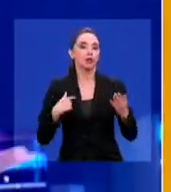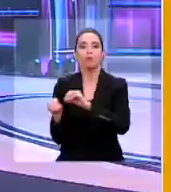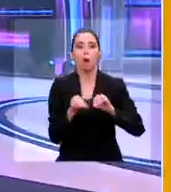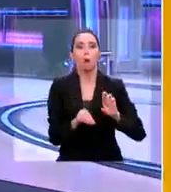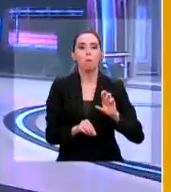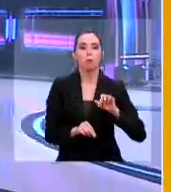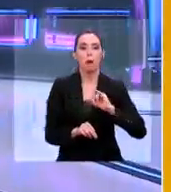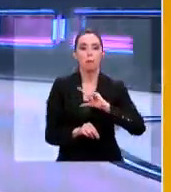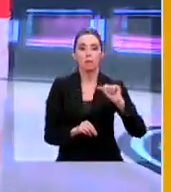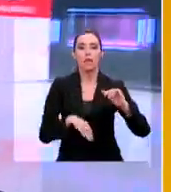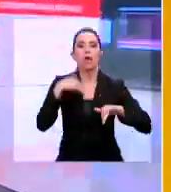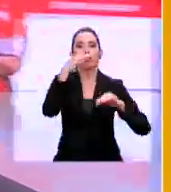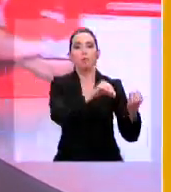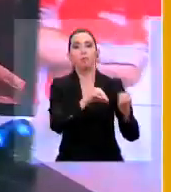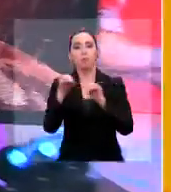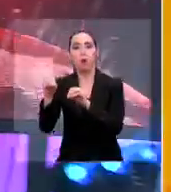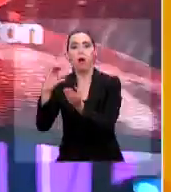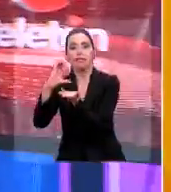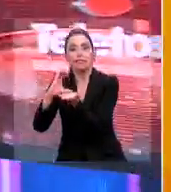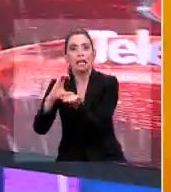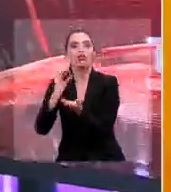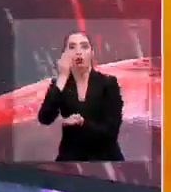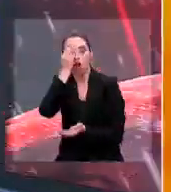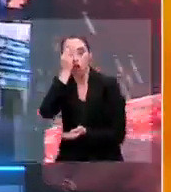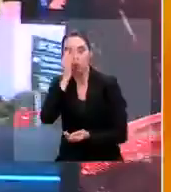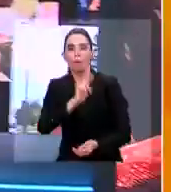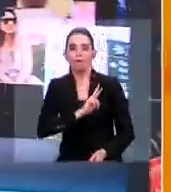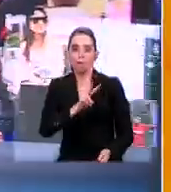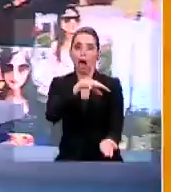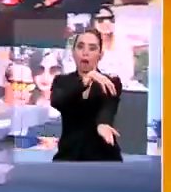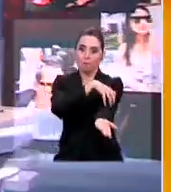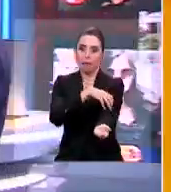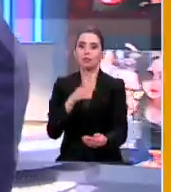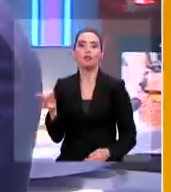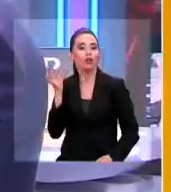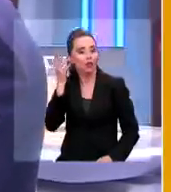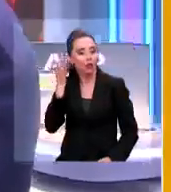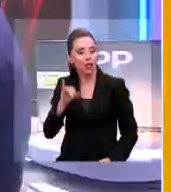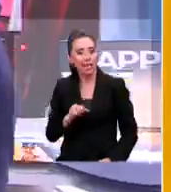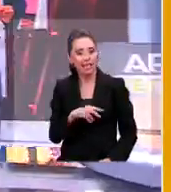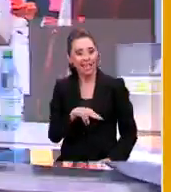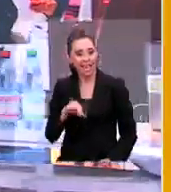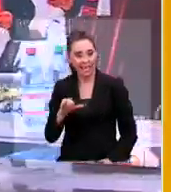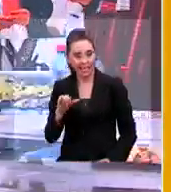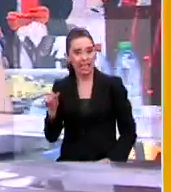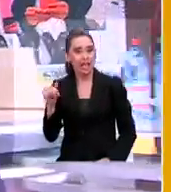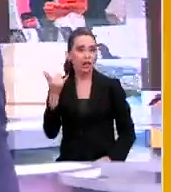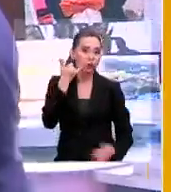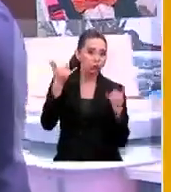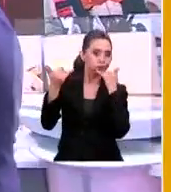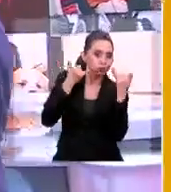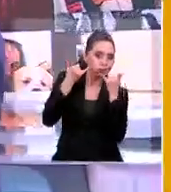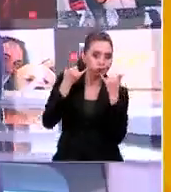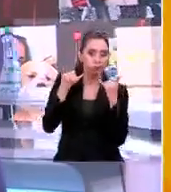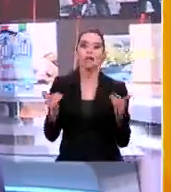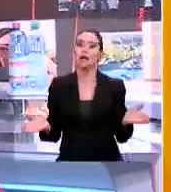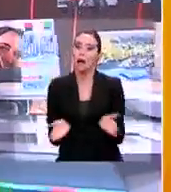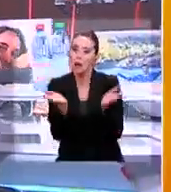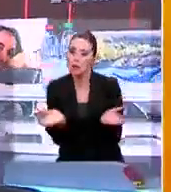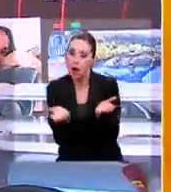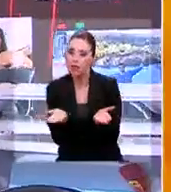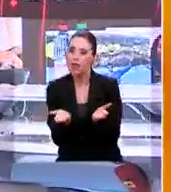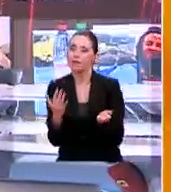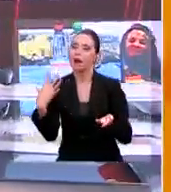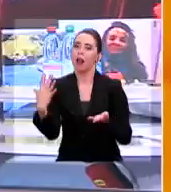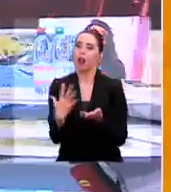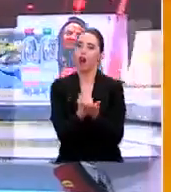pues le da otra connotación, le da otra tónica, le da otro glamour, le da otra, no, obviamente... No, pero de animadora.